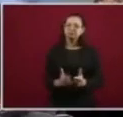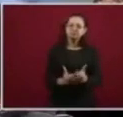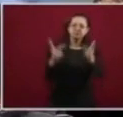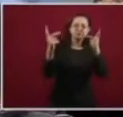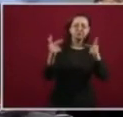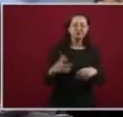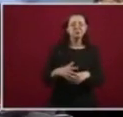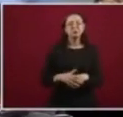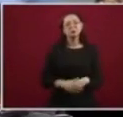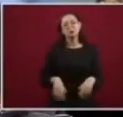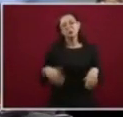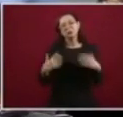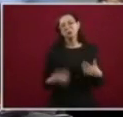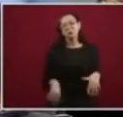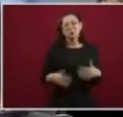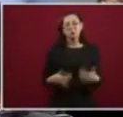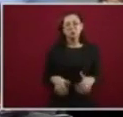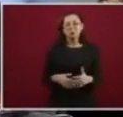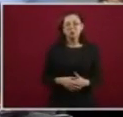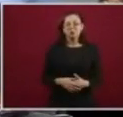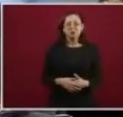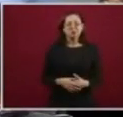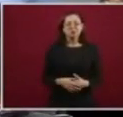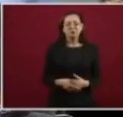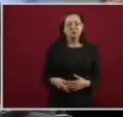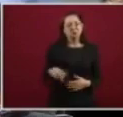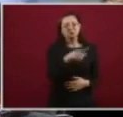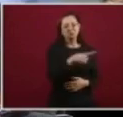que se logre, base social,